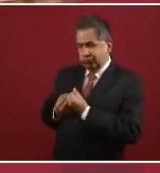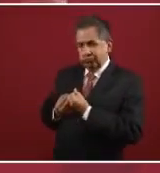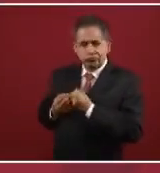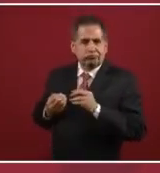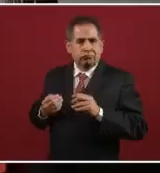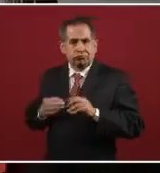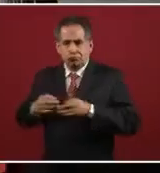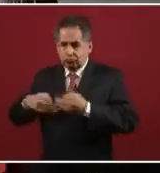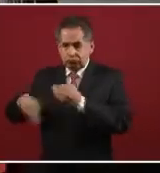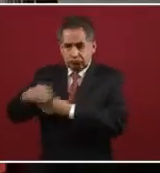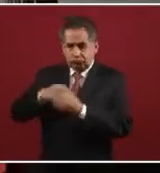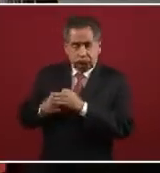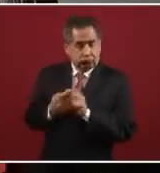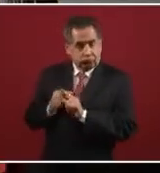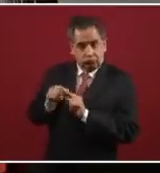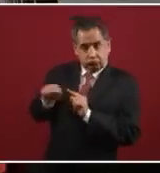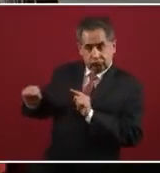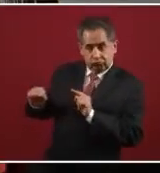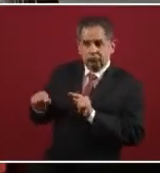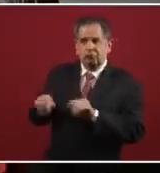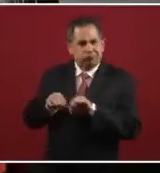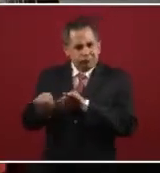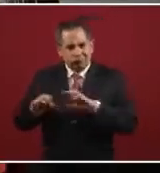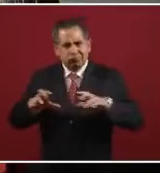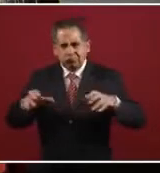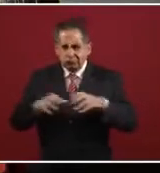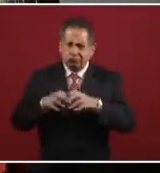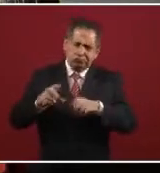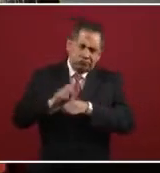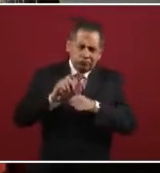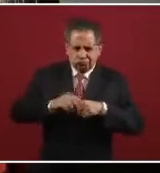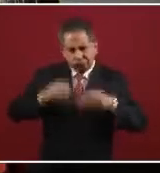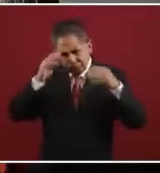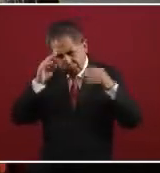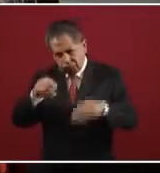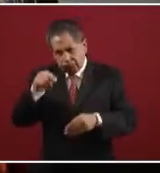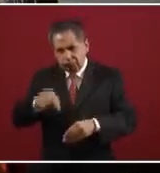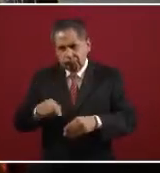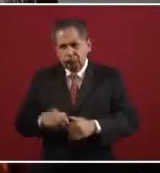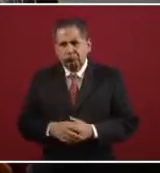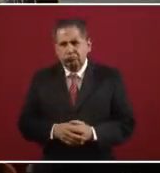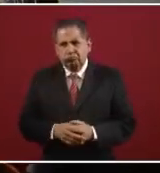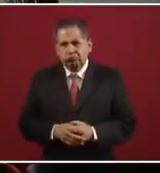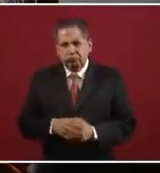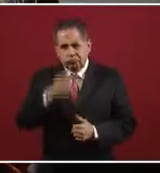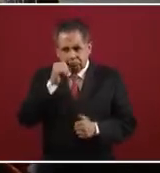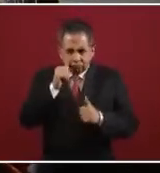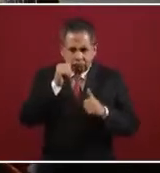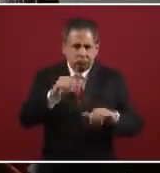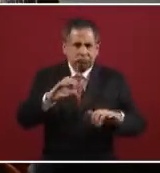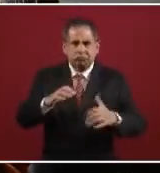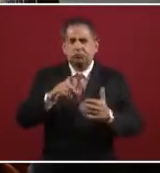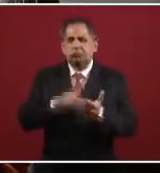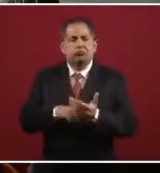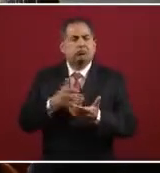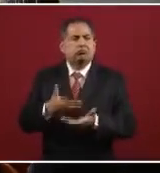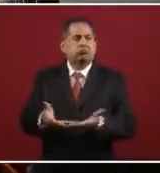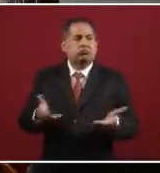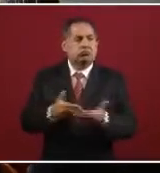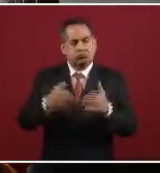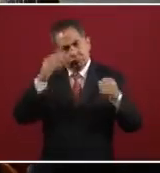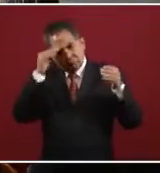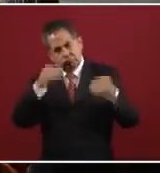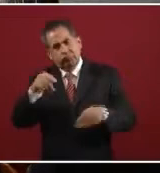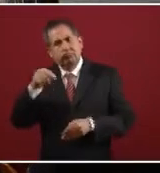los días, todos ellos. Estamos dedicados por completo a atender este